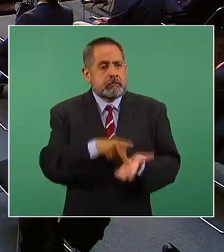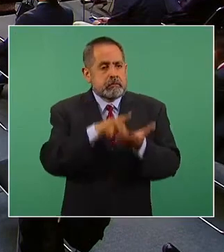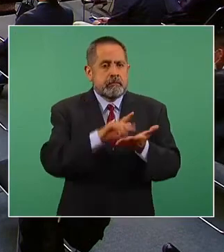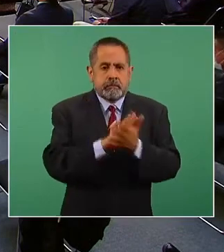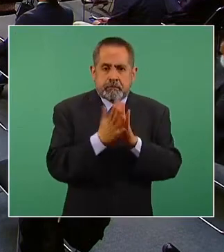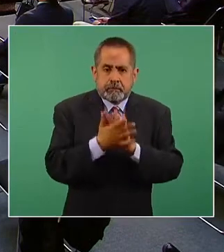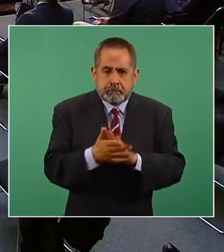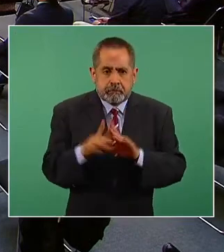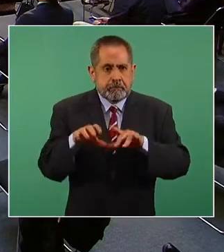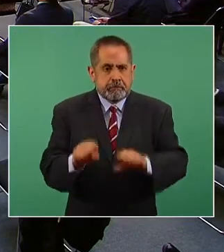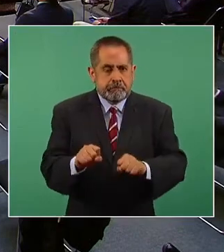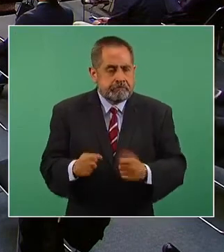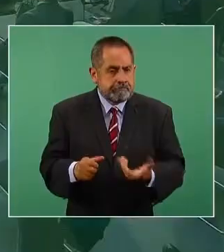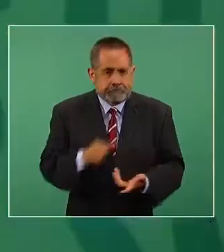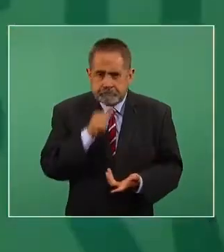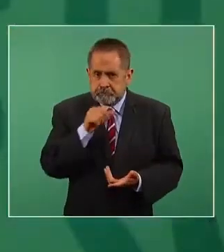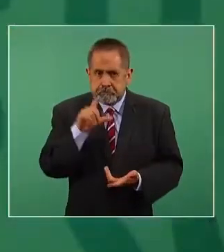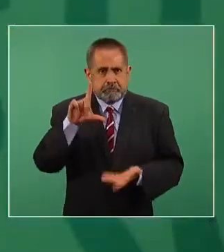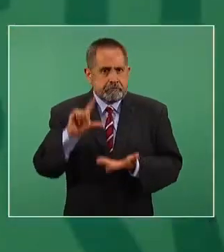tortilla.